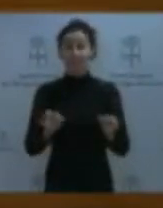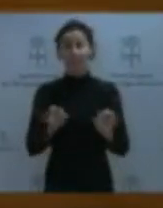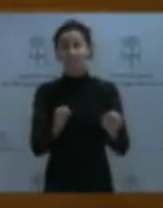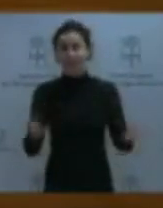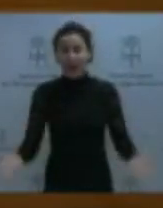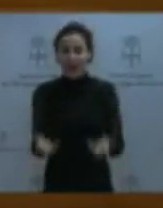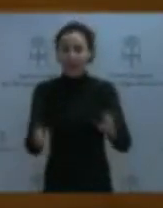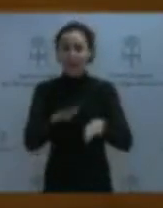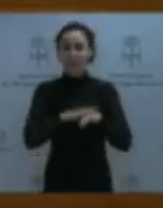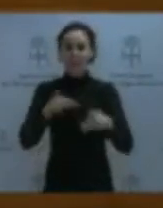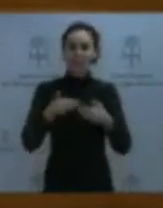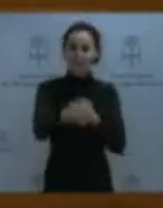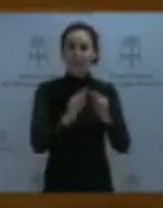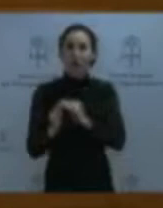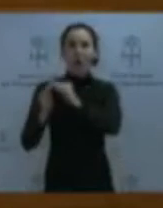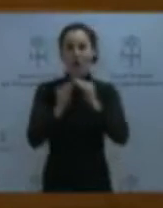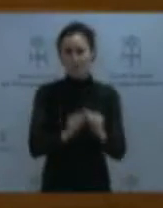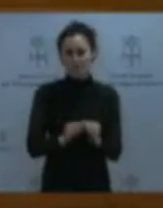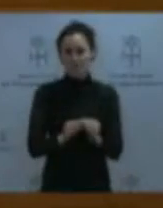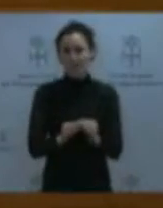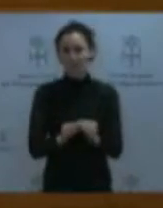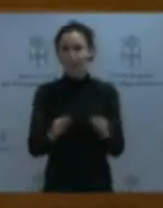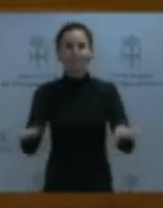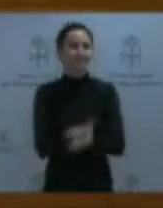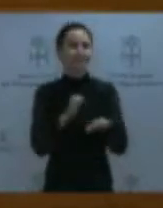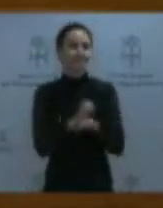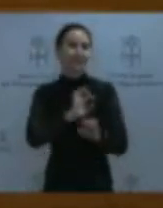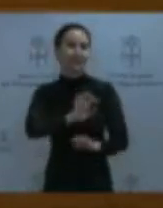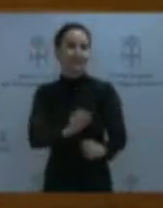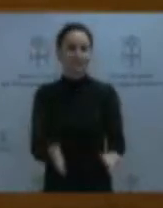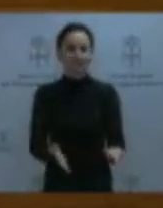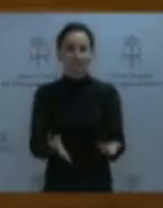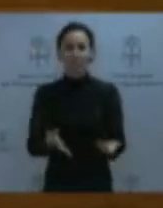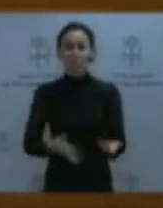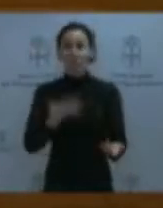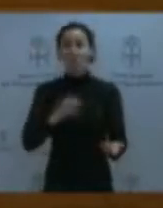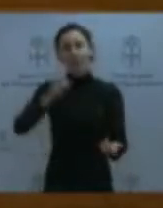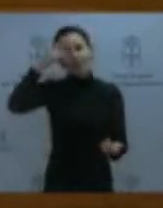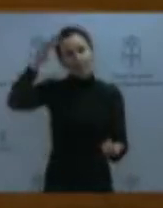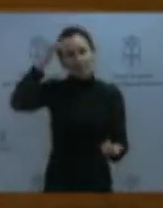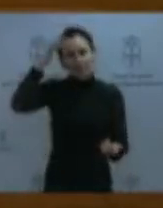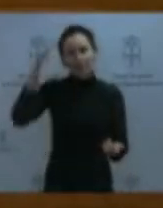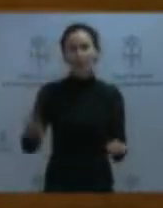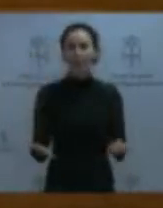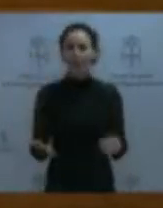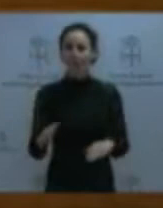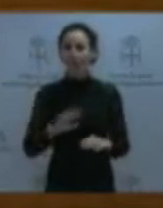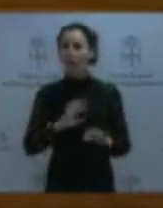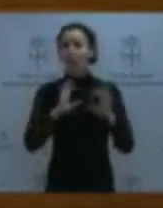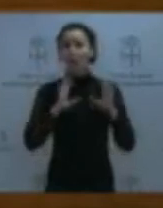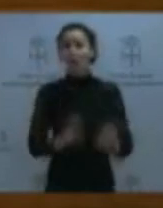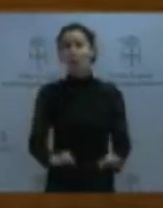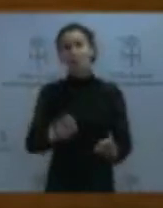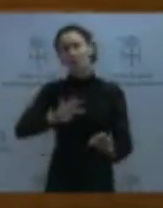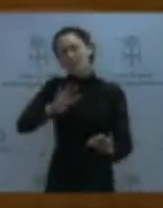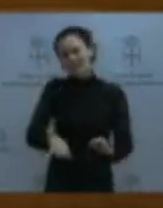común, capaz de ilusionar a la mitad de la población catalana y,